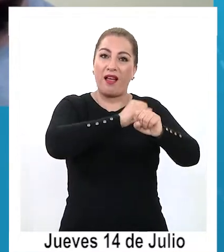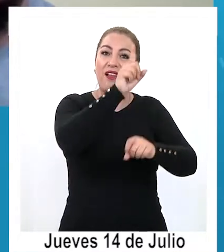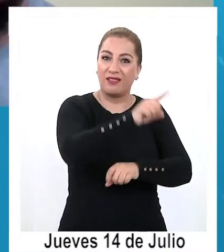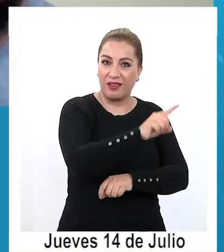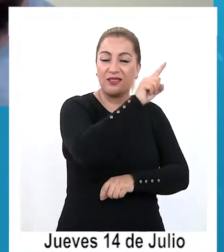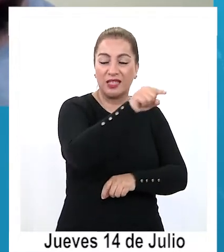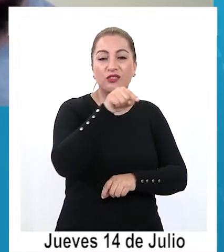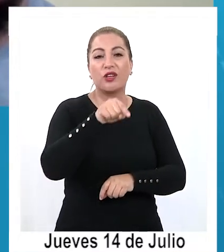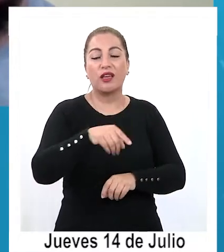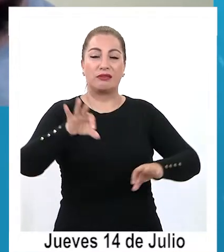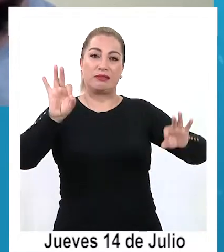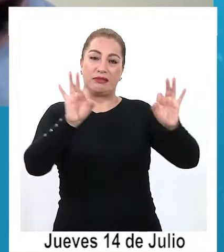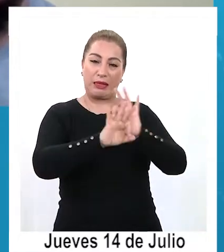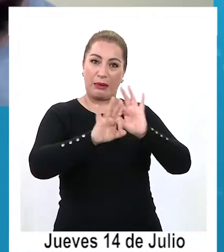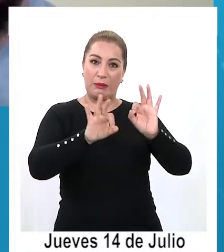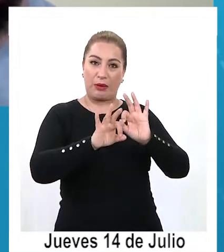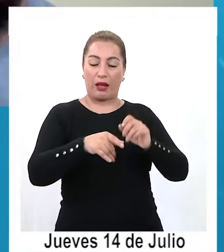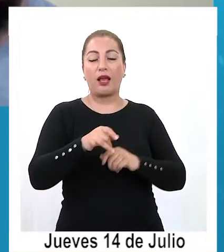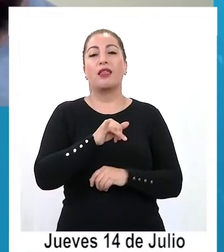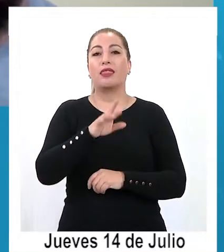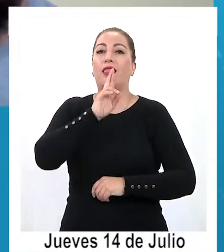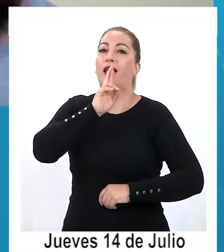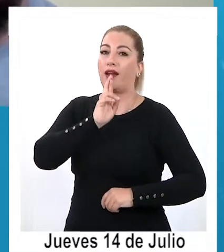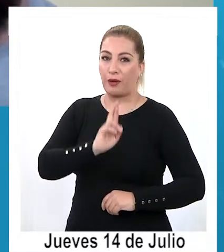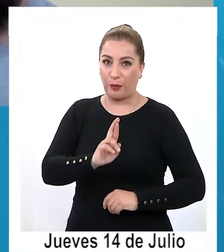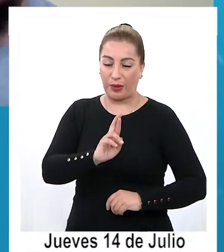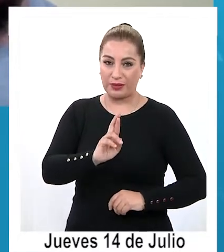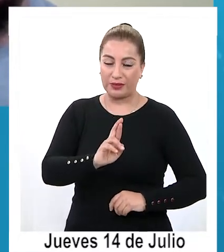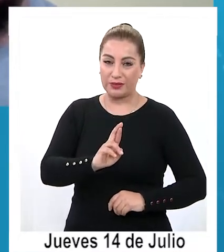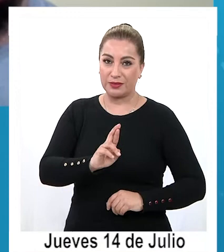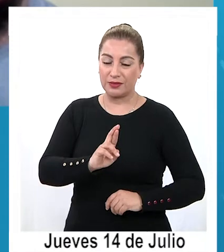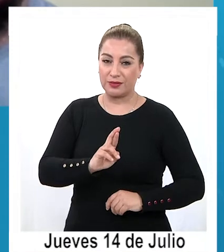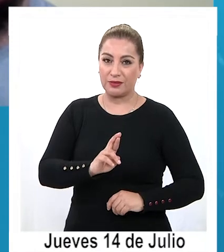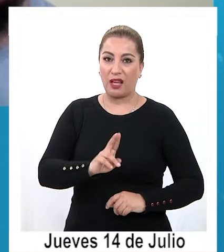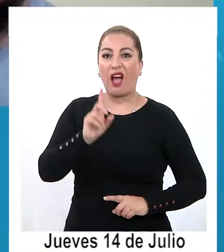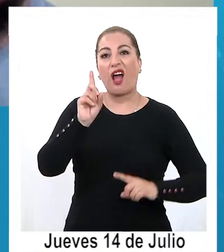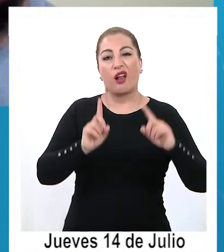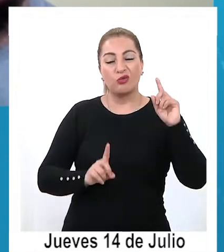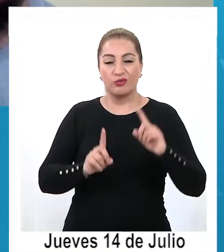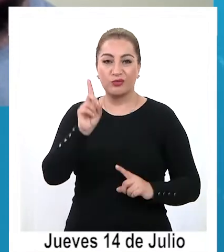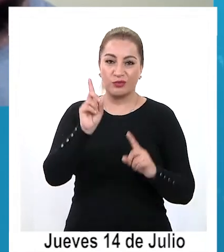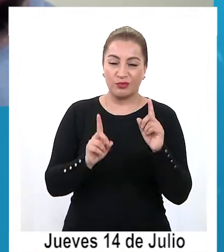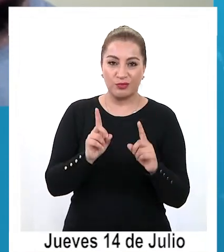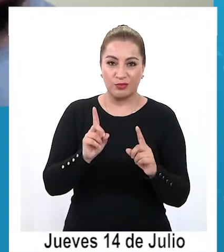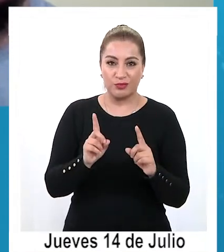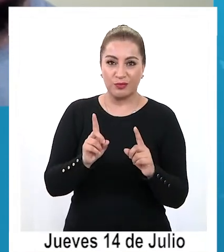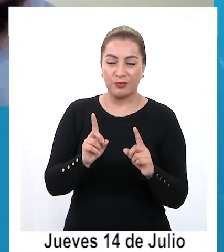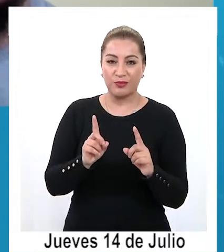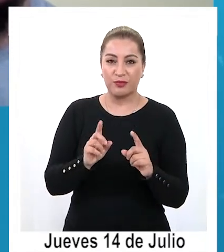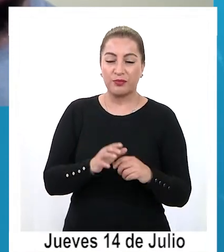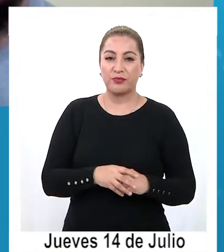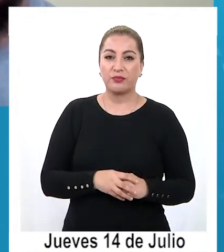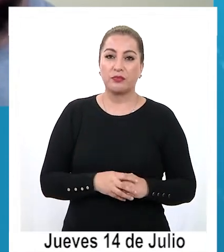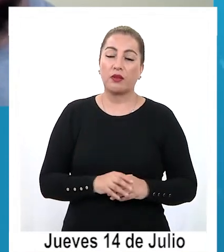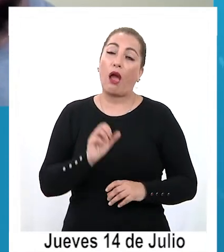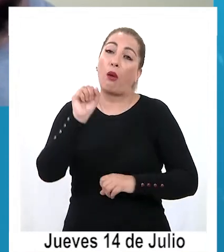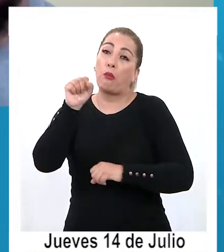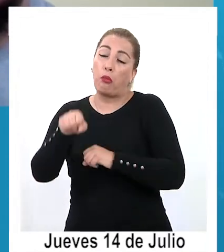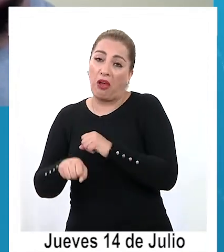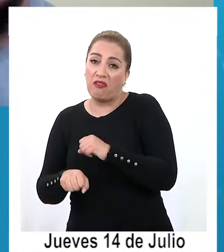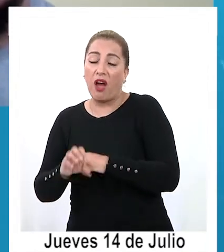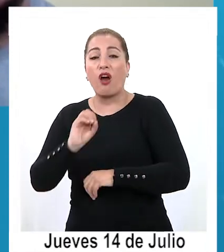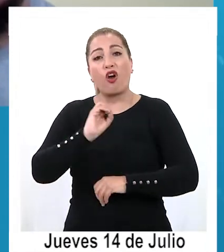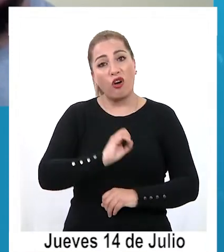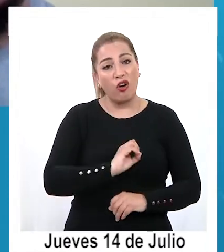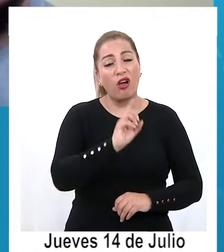partir de ahí, poder construir un poco la respuesta frente a probables causas de aprobar